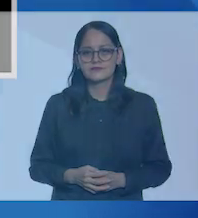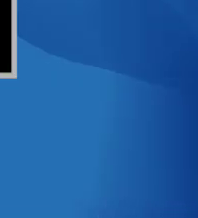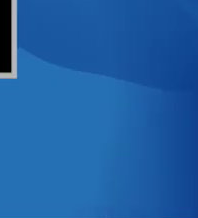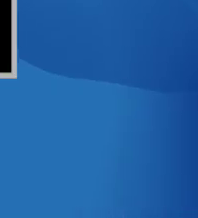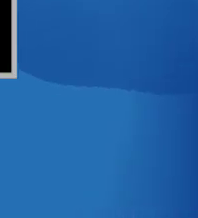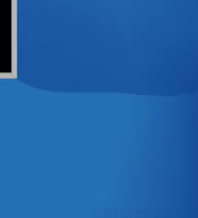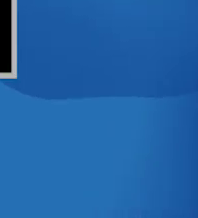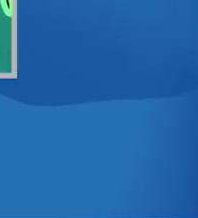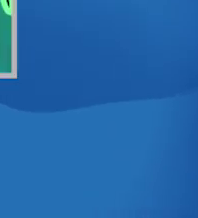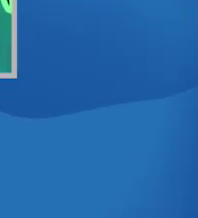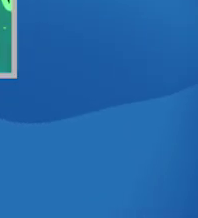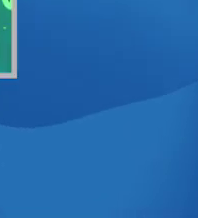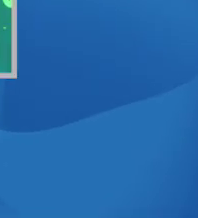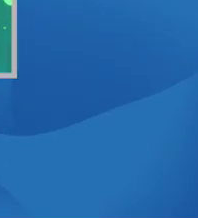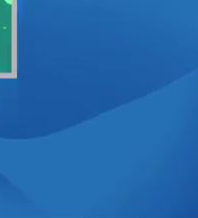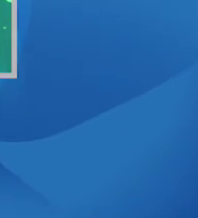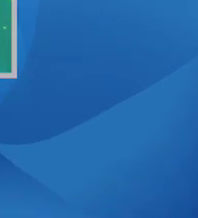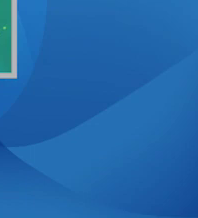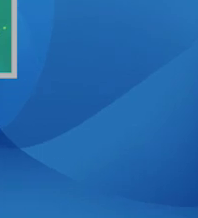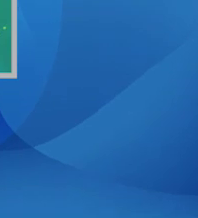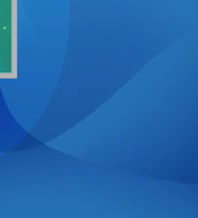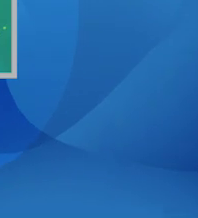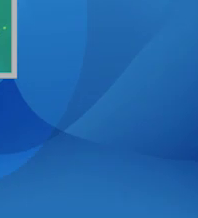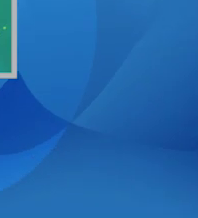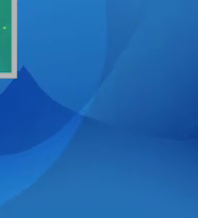Asco, fuchi.